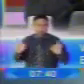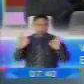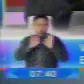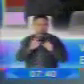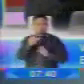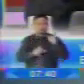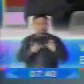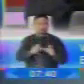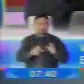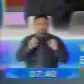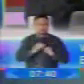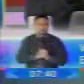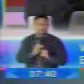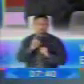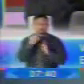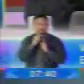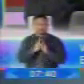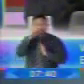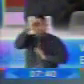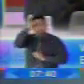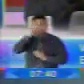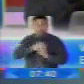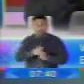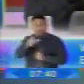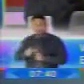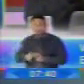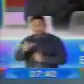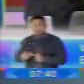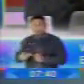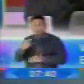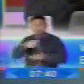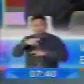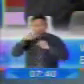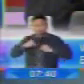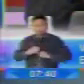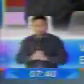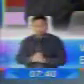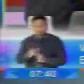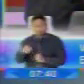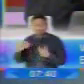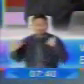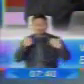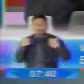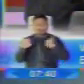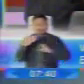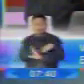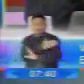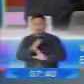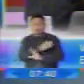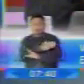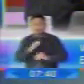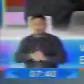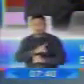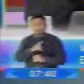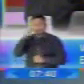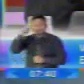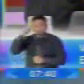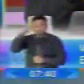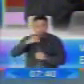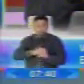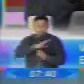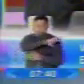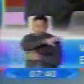gente entienda que el sector del arte y la cultura, los trabajadores del arte y la cultura, no solamente son el actor, el músico, claro, el cineasta, sino todo